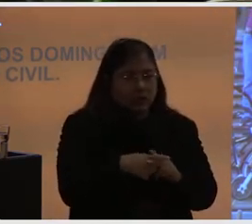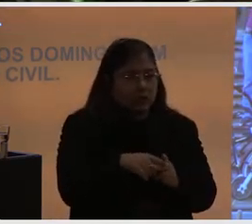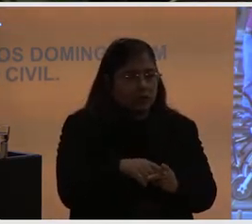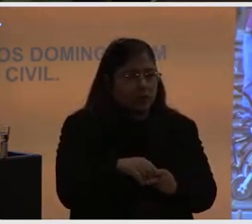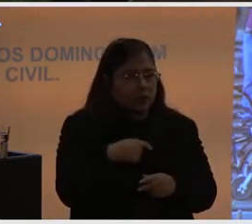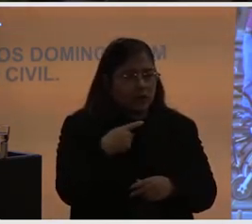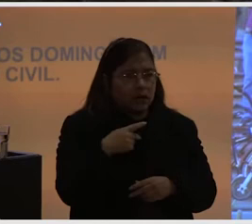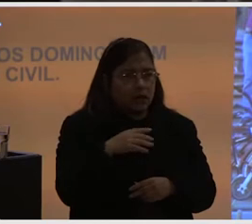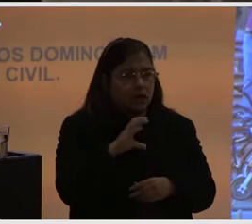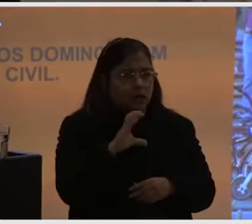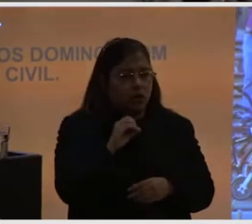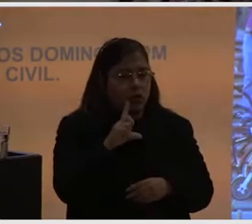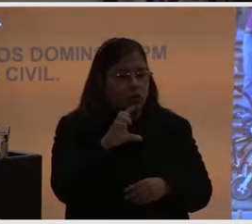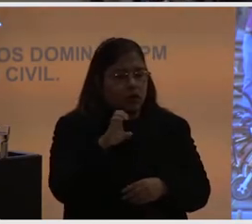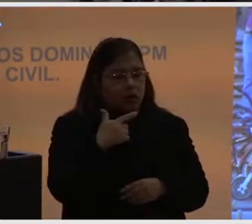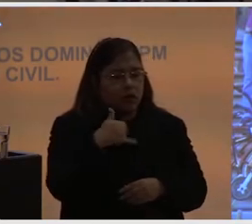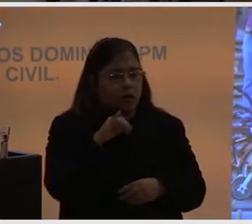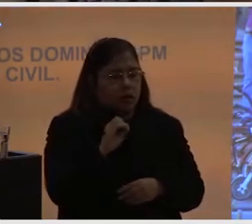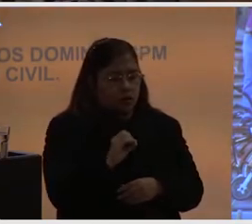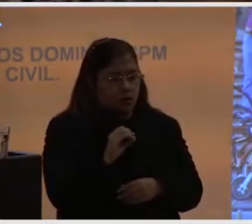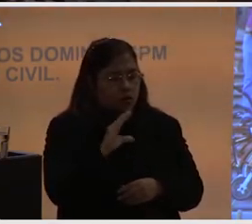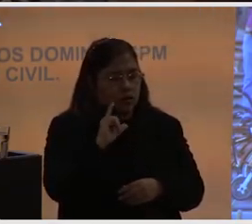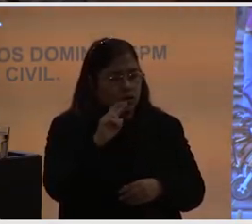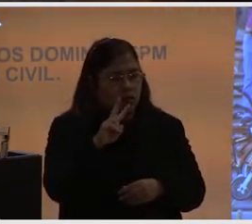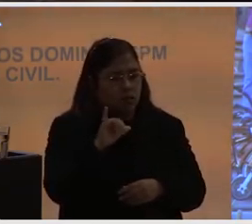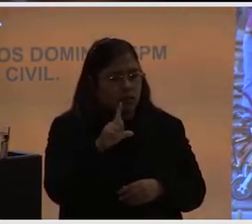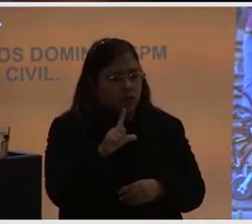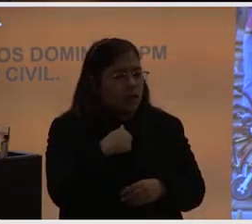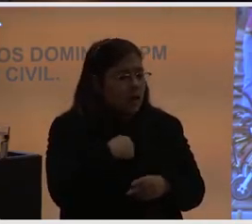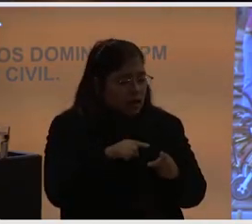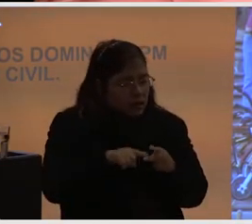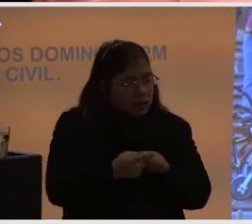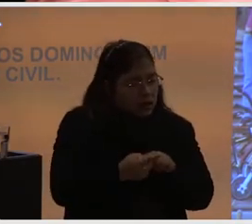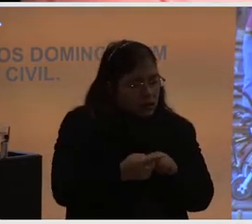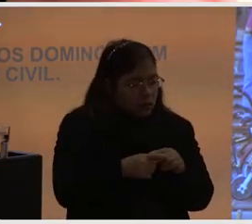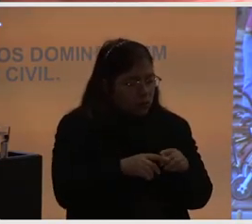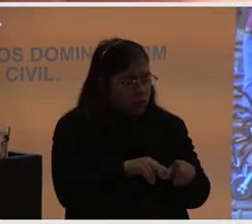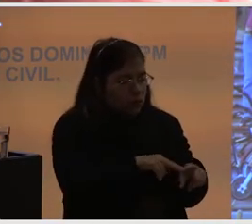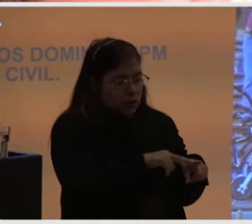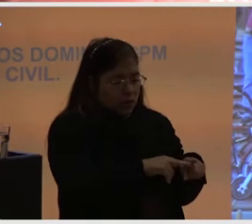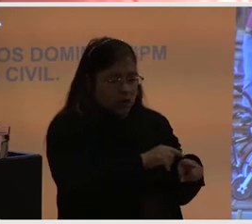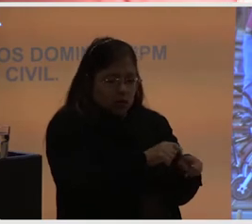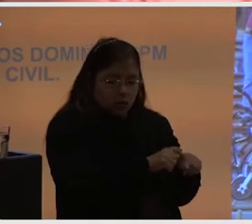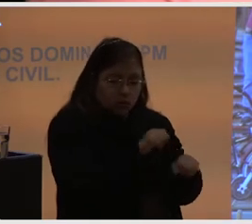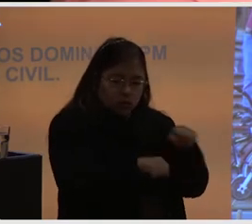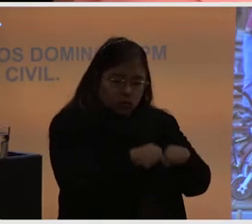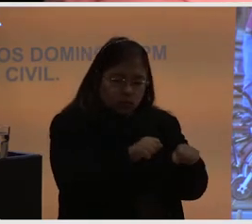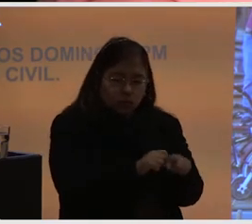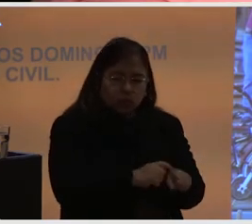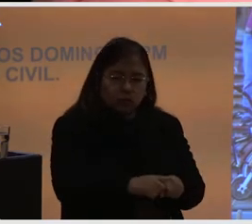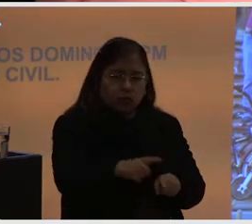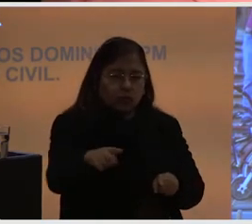explanada de colegio civil que desde allí desde hace diez años ya hemos estado haciendo estas rodadas entonces bueno aquí está ya la presentación